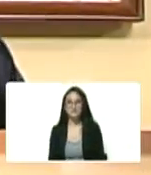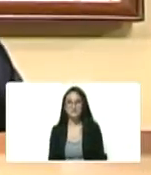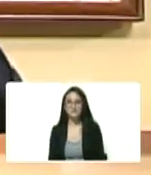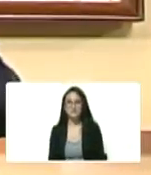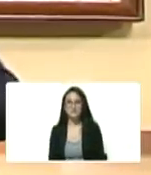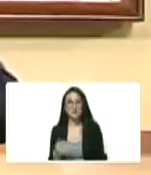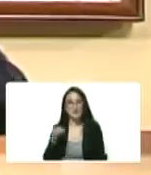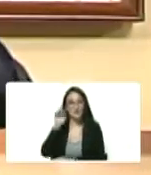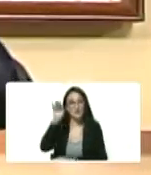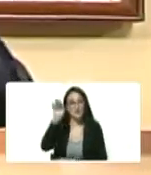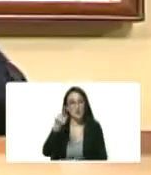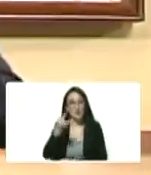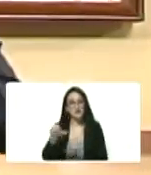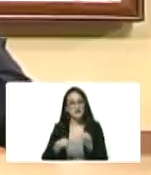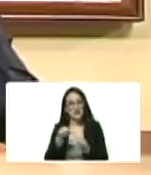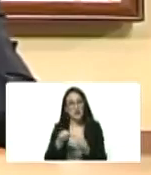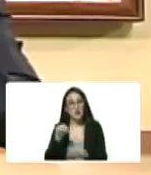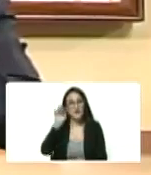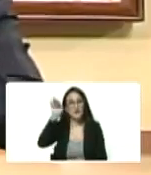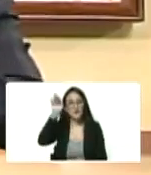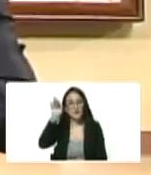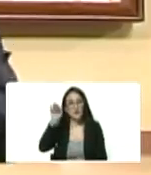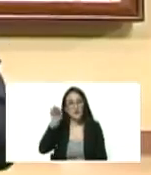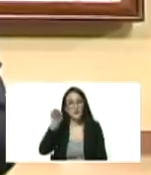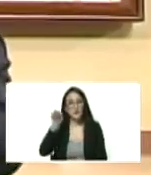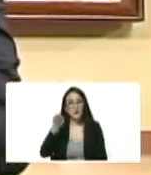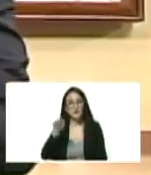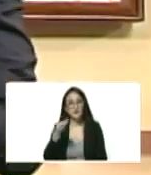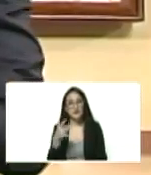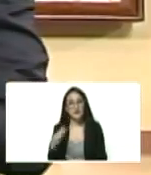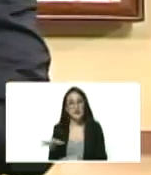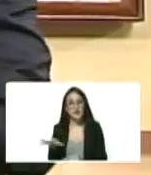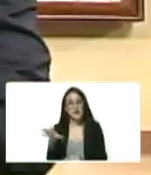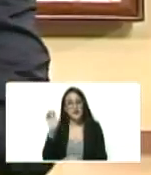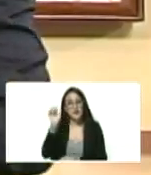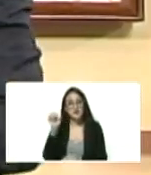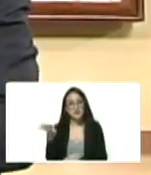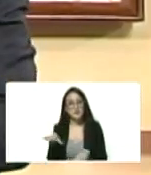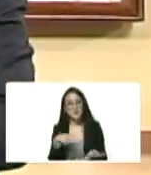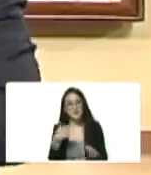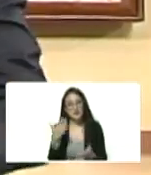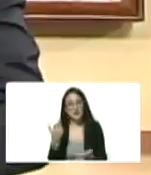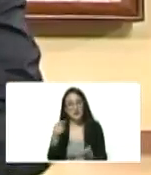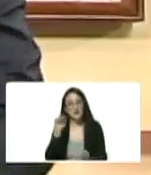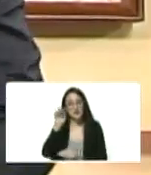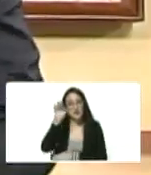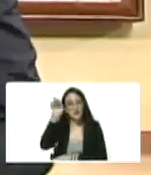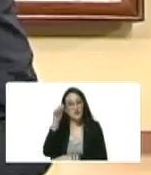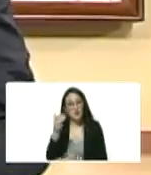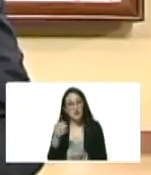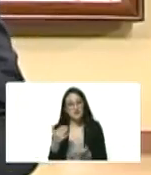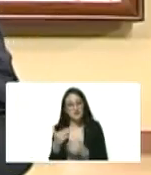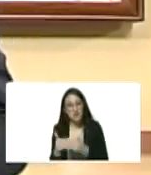en el futuro de este siglo y los siglos por venir de los imperios decadentes que ya van cediendo,